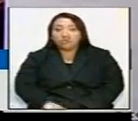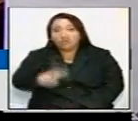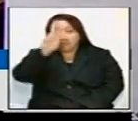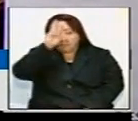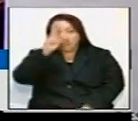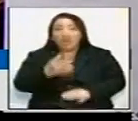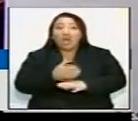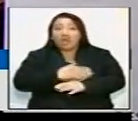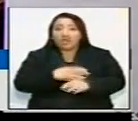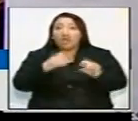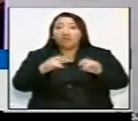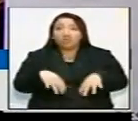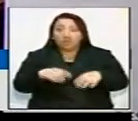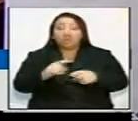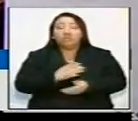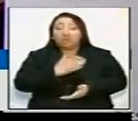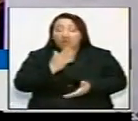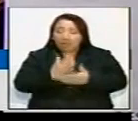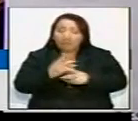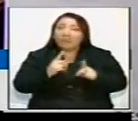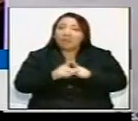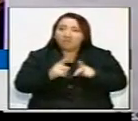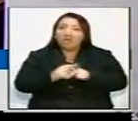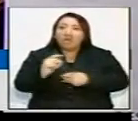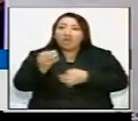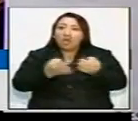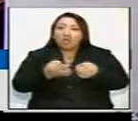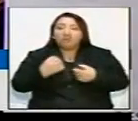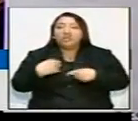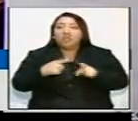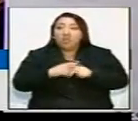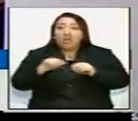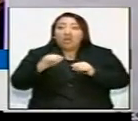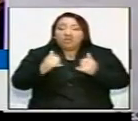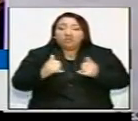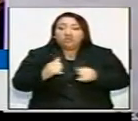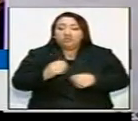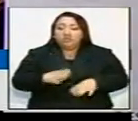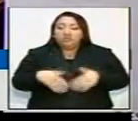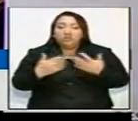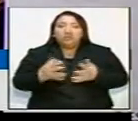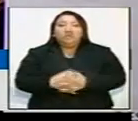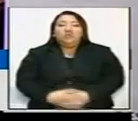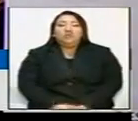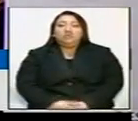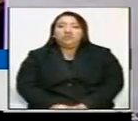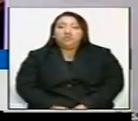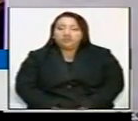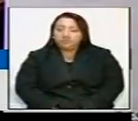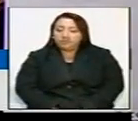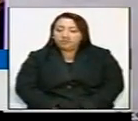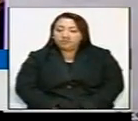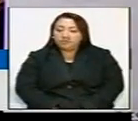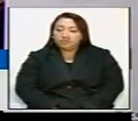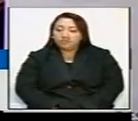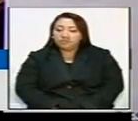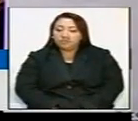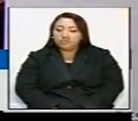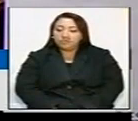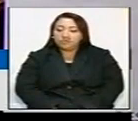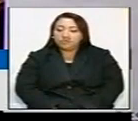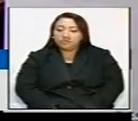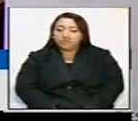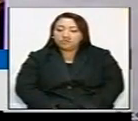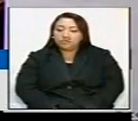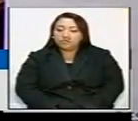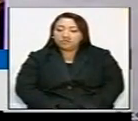enfrentó desafíos de reformas bastante importantes. A veces fueron aparte de las sociedades estaban resistentes